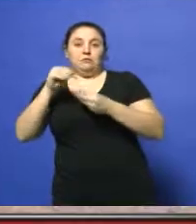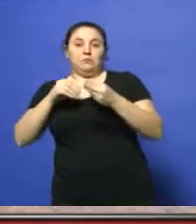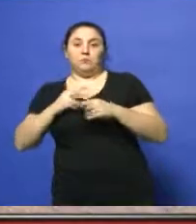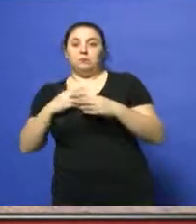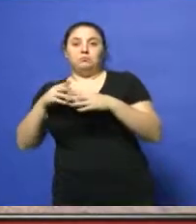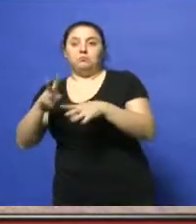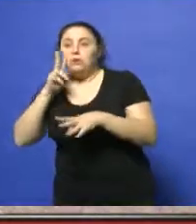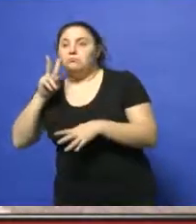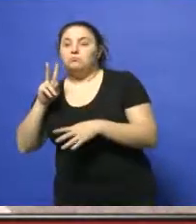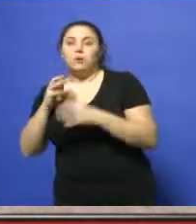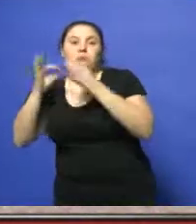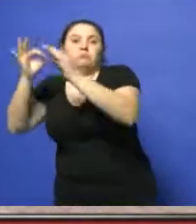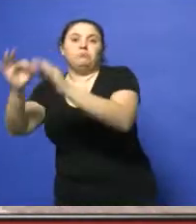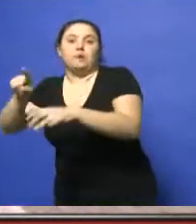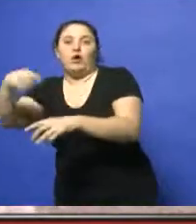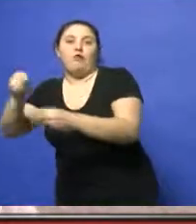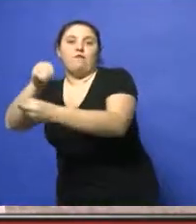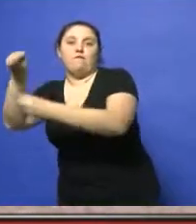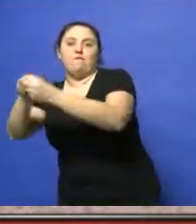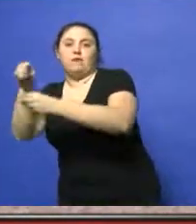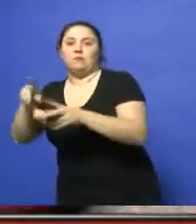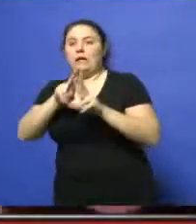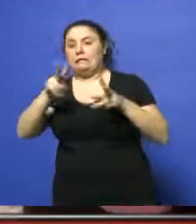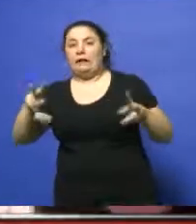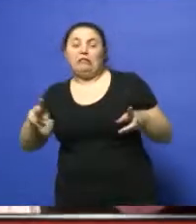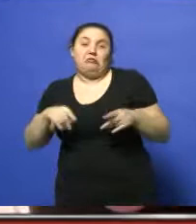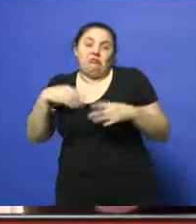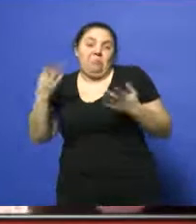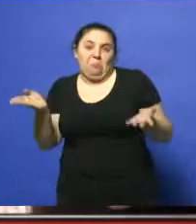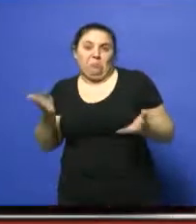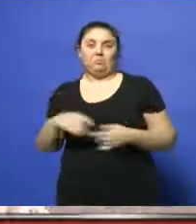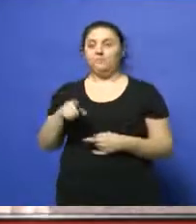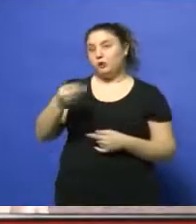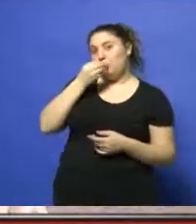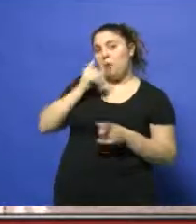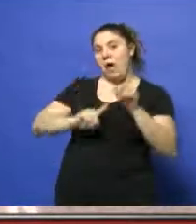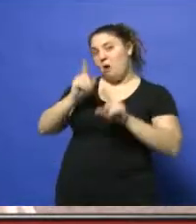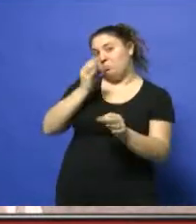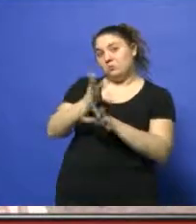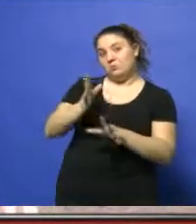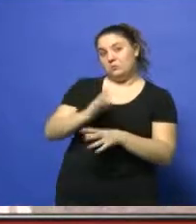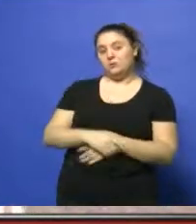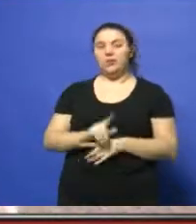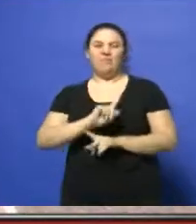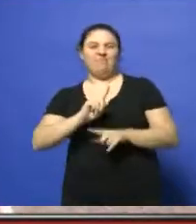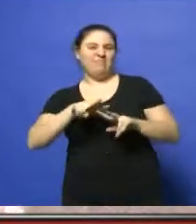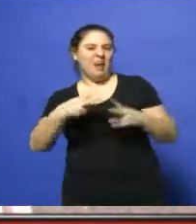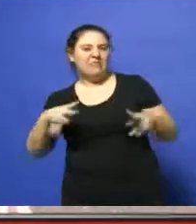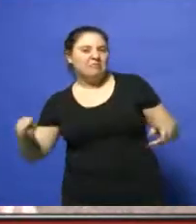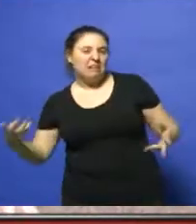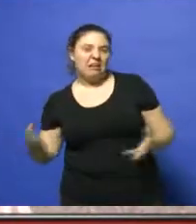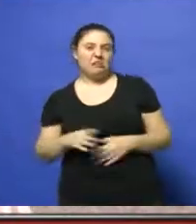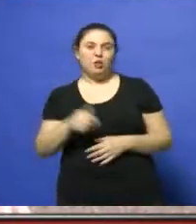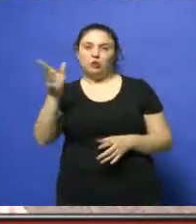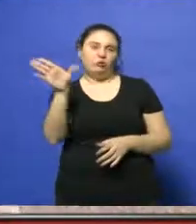y, bueno, el asadito... o lo que haya. ¿Hay algún menú especial o...? No, el asado. El